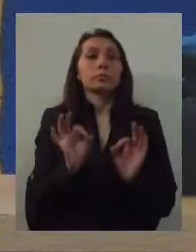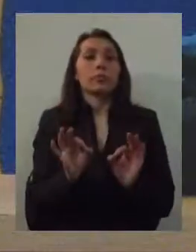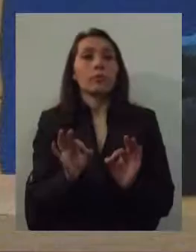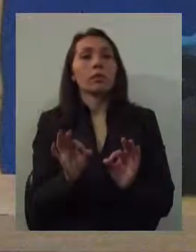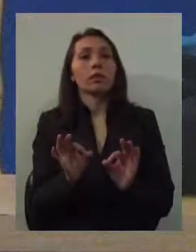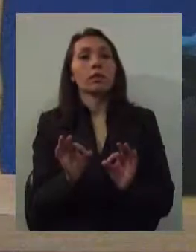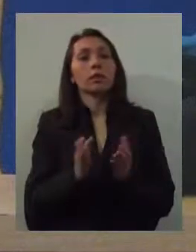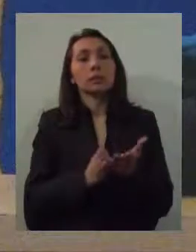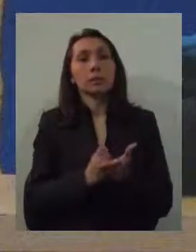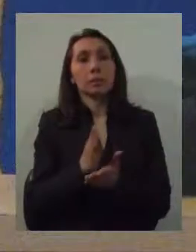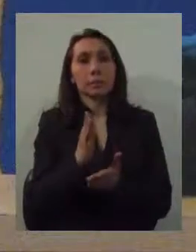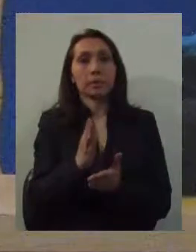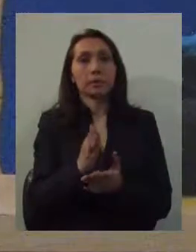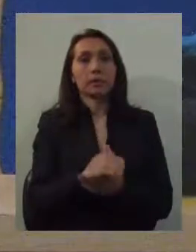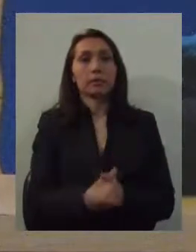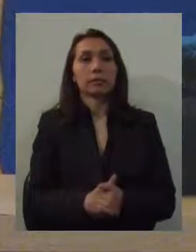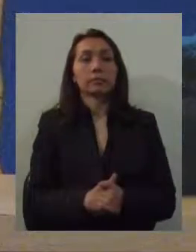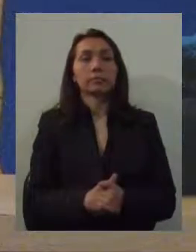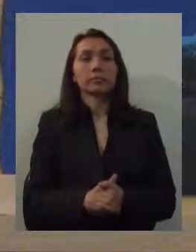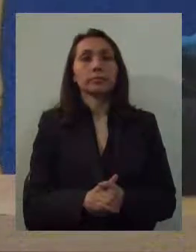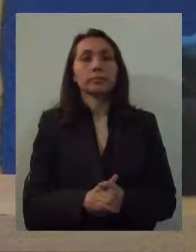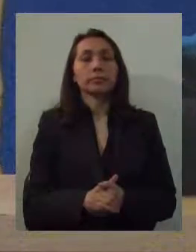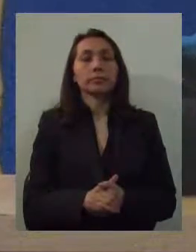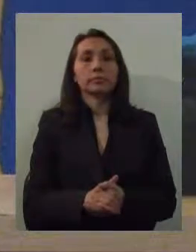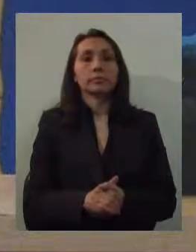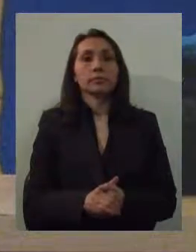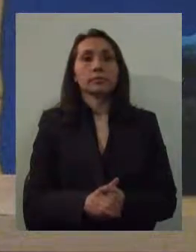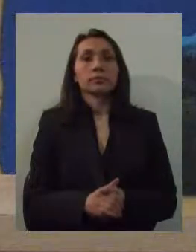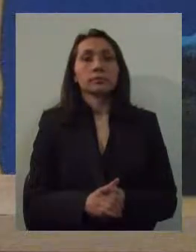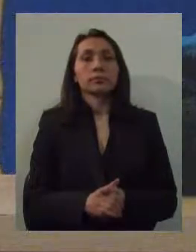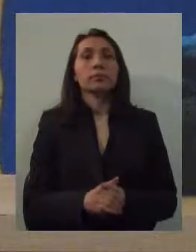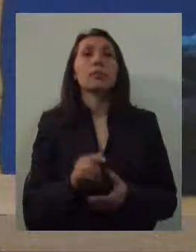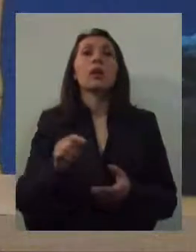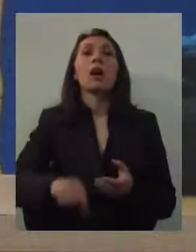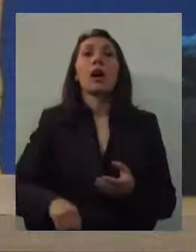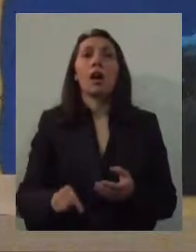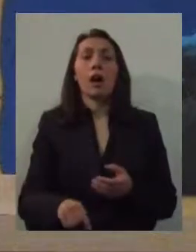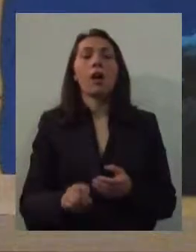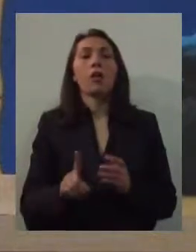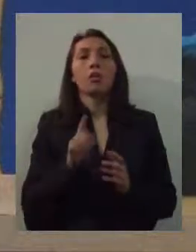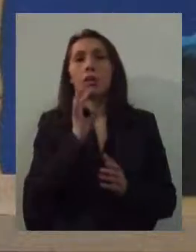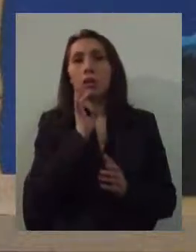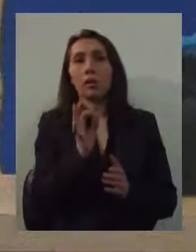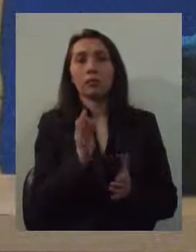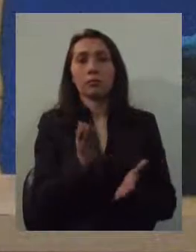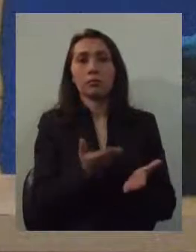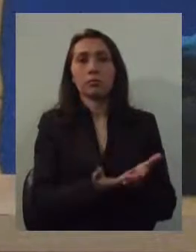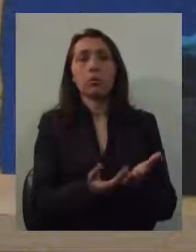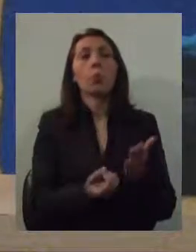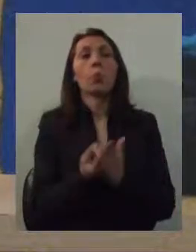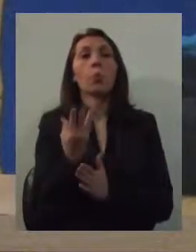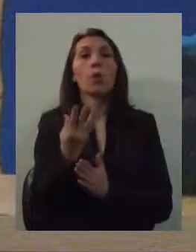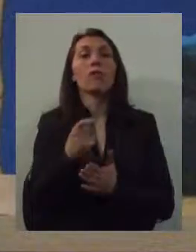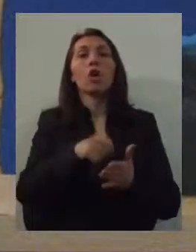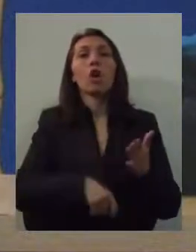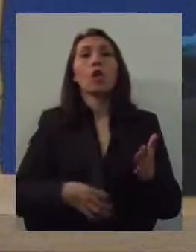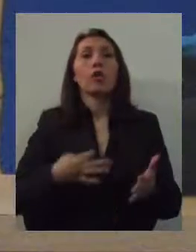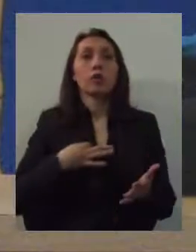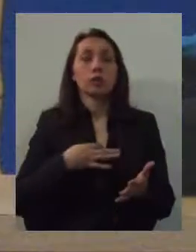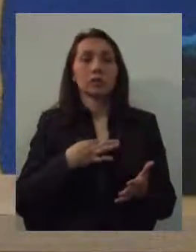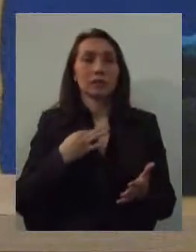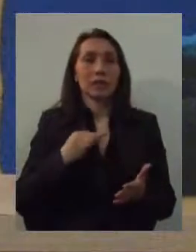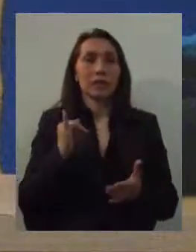y partir de lo que ahora establece el nuevo Código Civil